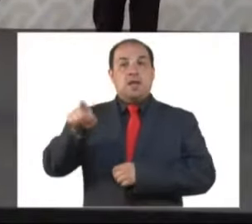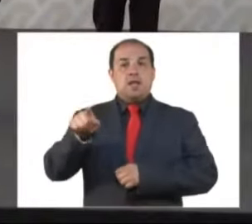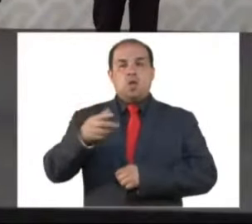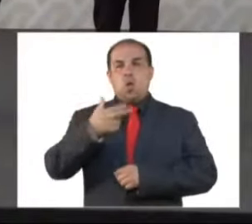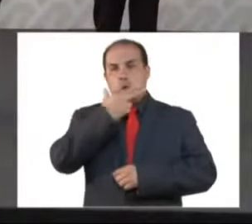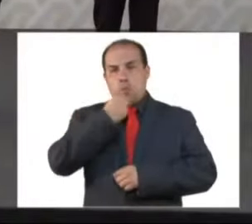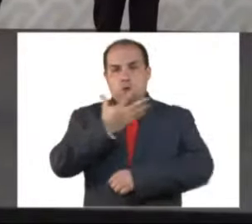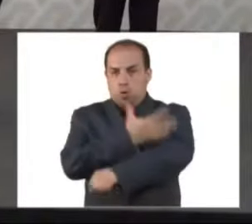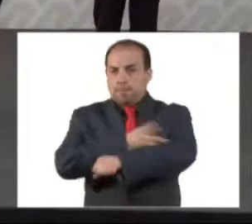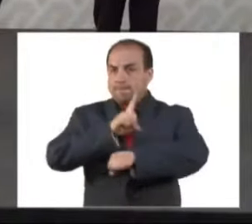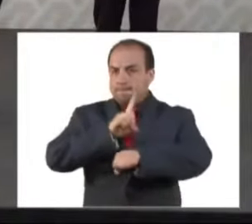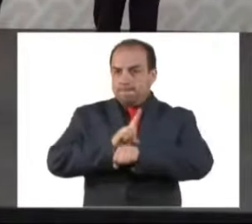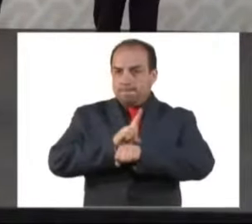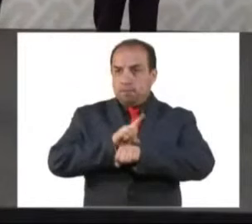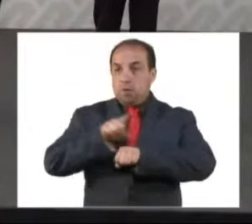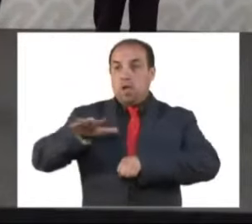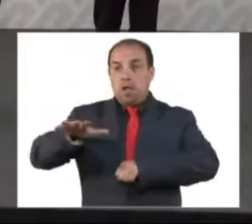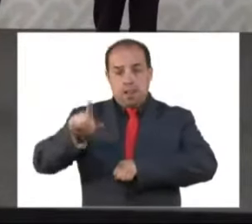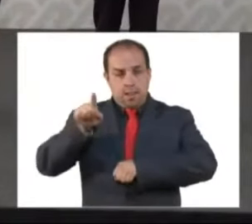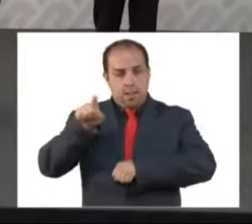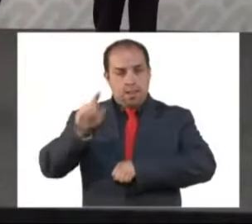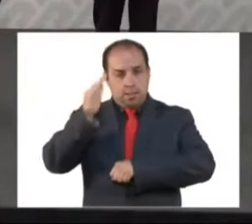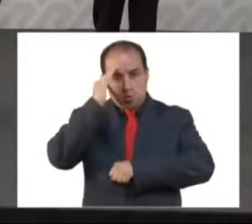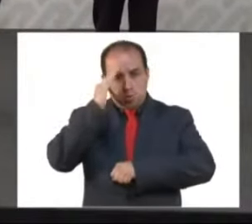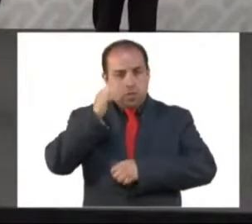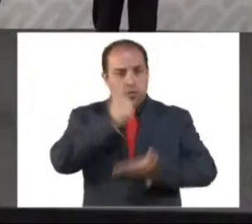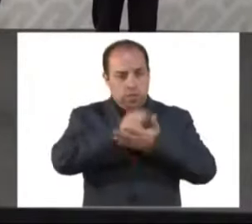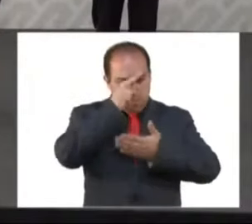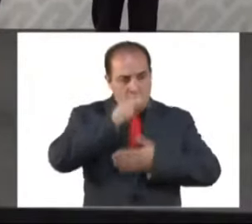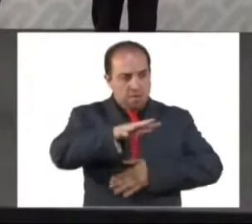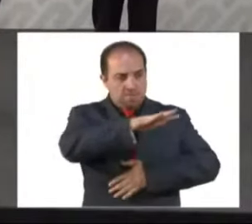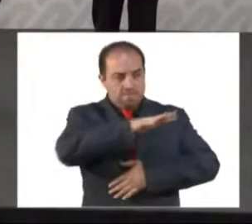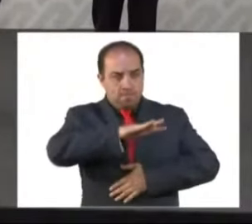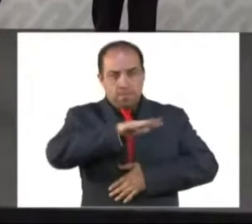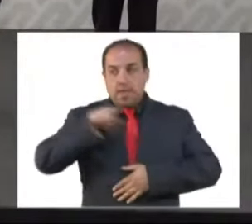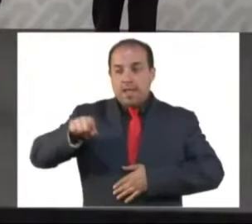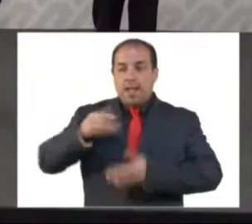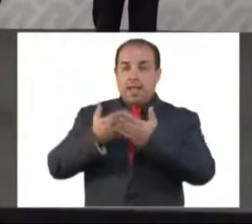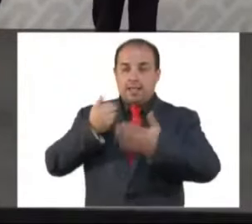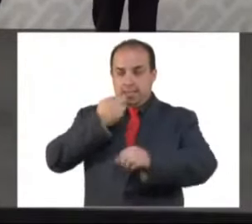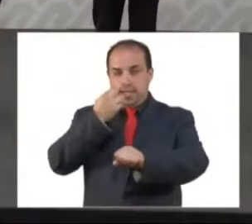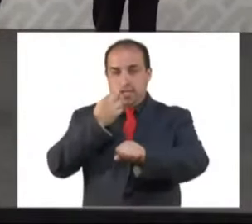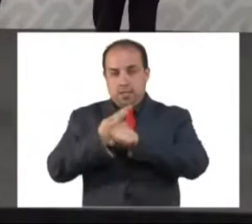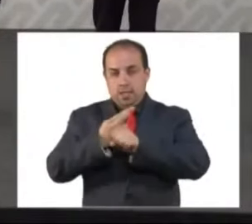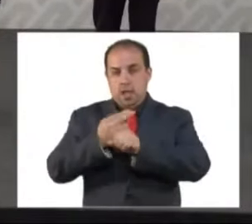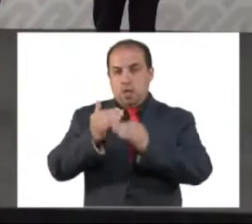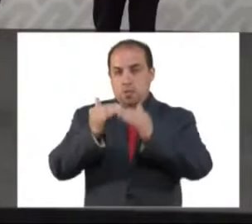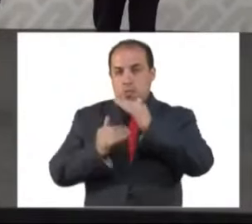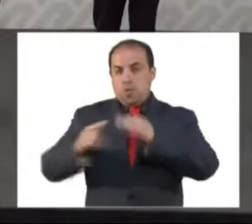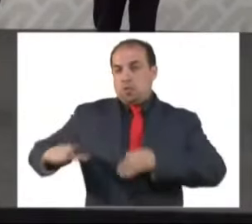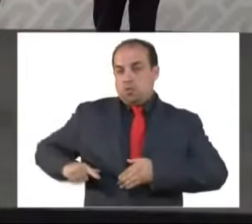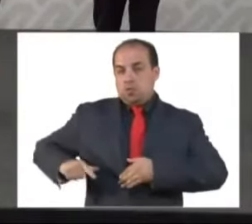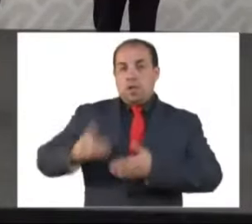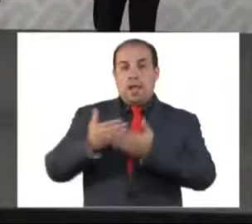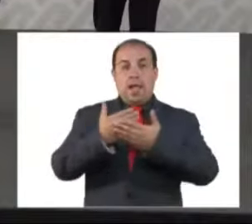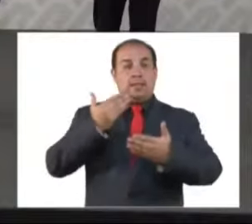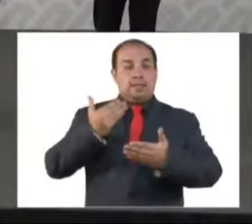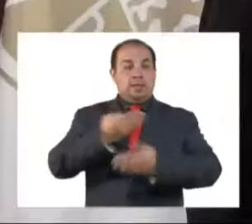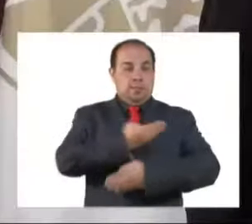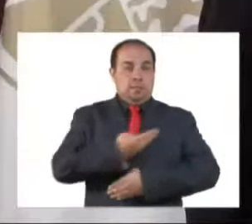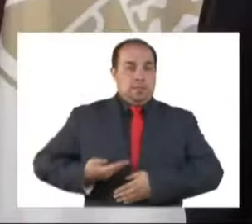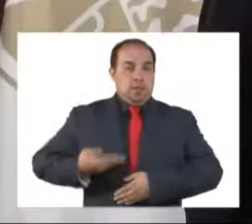conoce la Ciudad de México ha sido subsecretario de gobierno cuando el presidente López Obrador fue jefe de